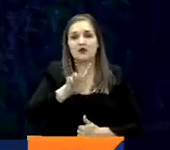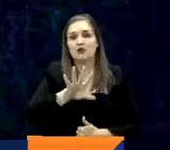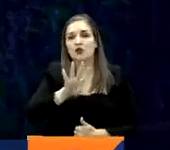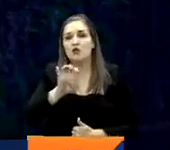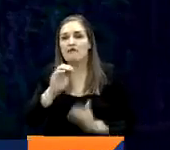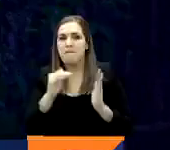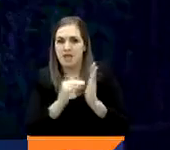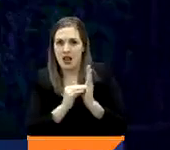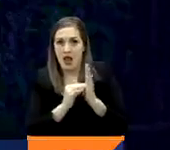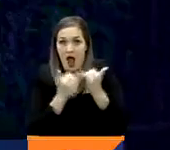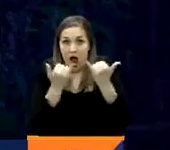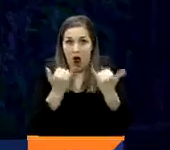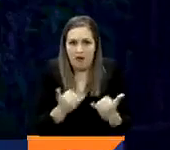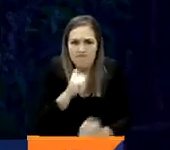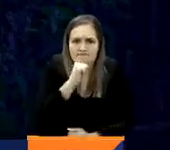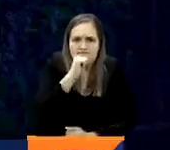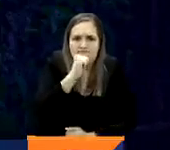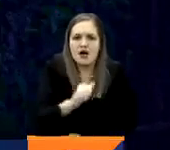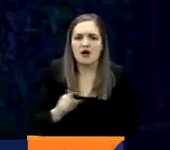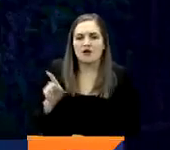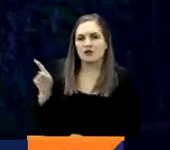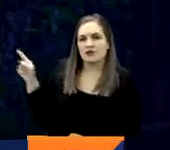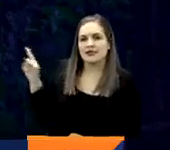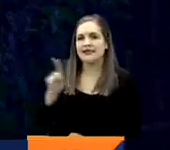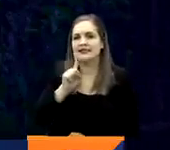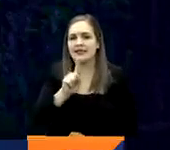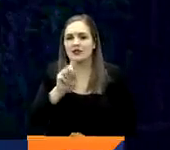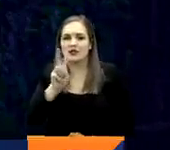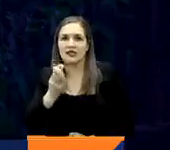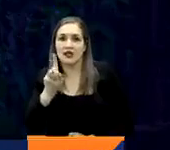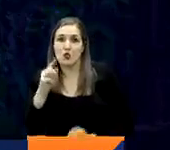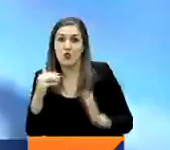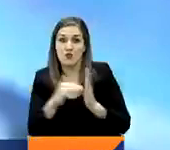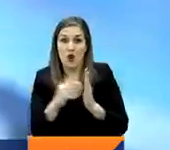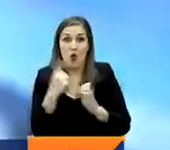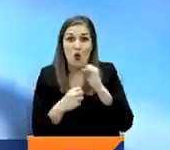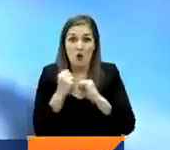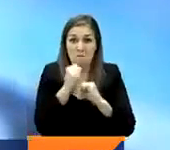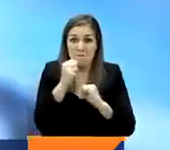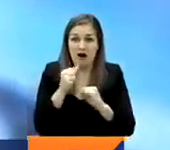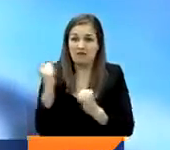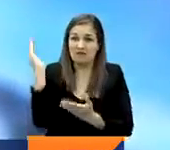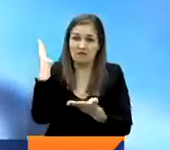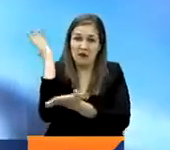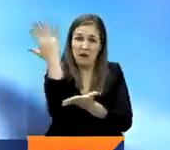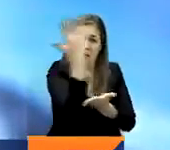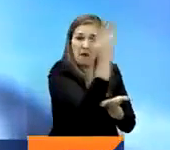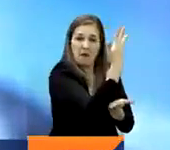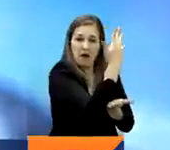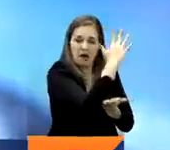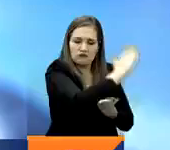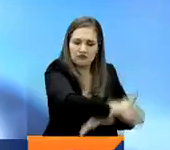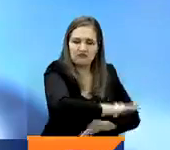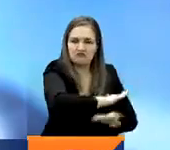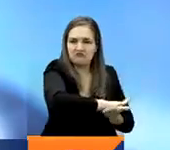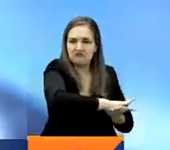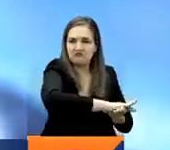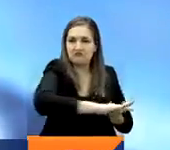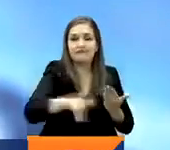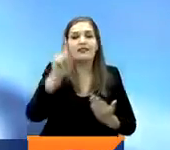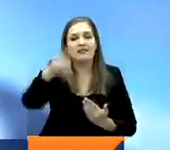a 171 mil para el año 2020 frenar la deforestación proteger nuestros recursos